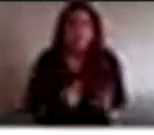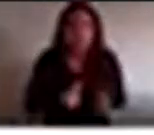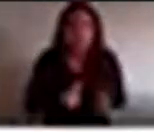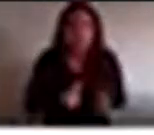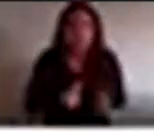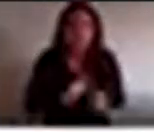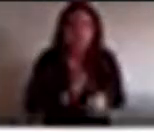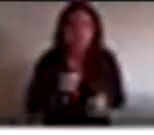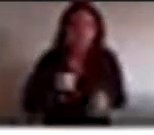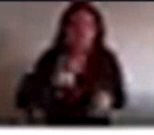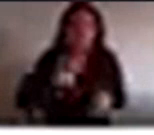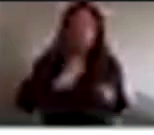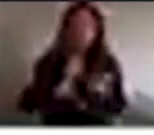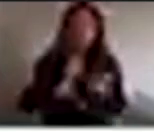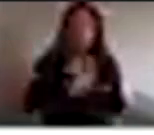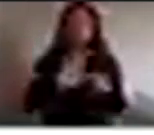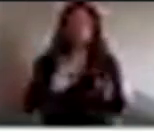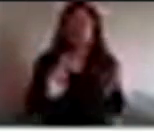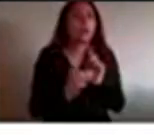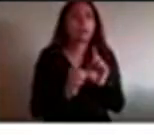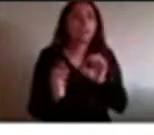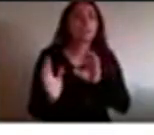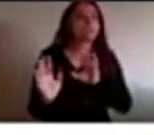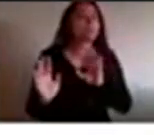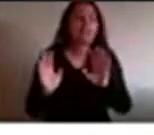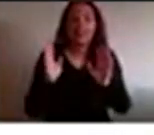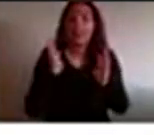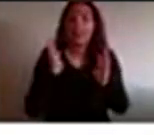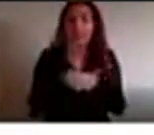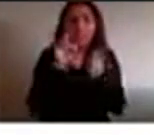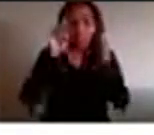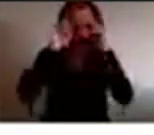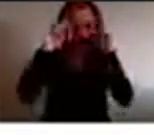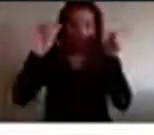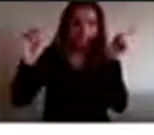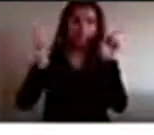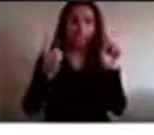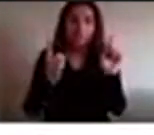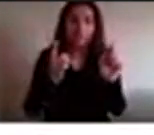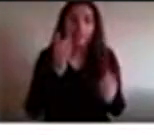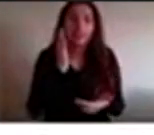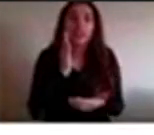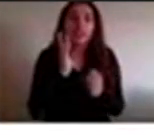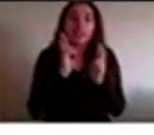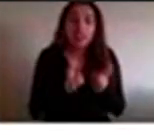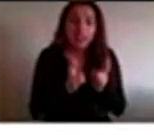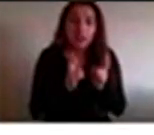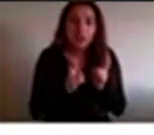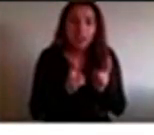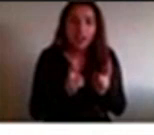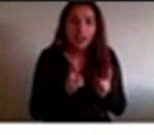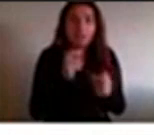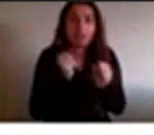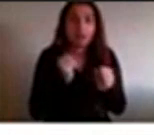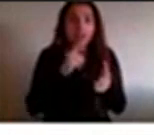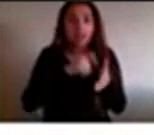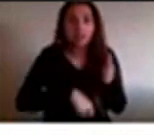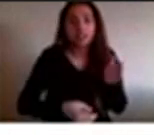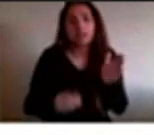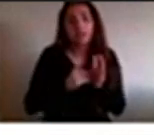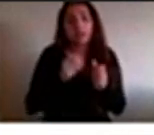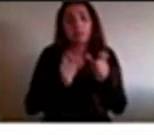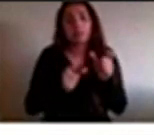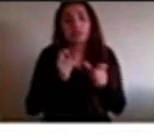posibilidades, como lo decía Fernando al principio, ellos tienen derecho a trabajar, tienen derecho a sentirse productivos y las empresas